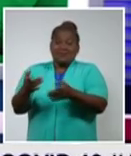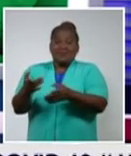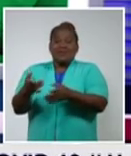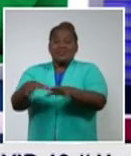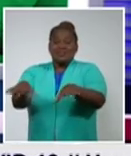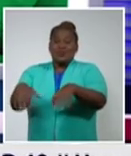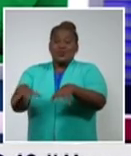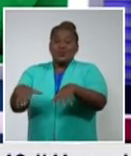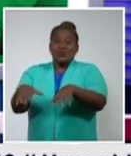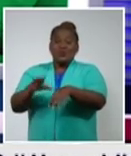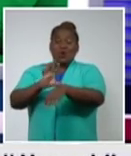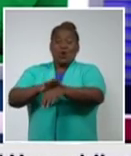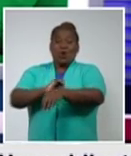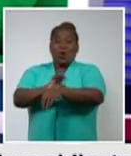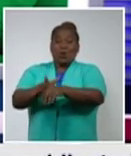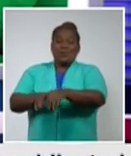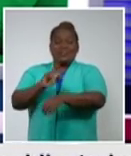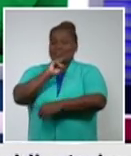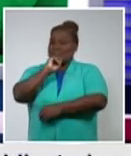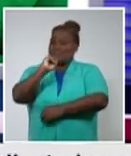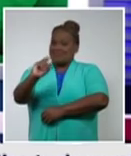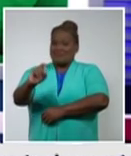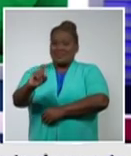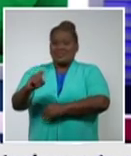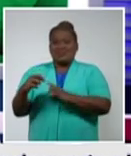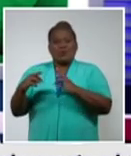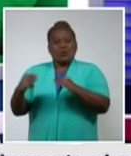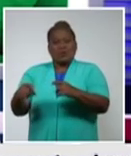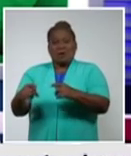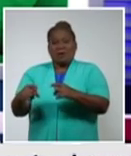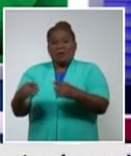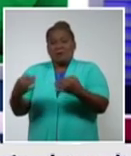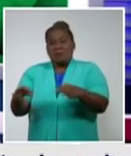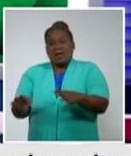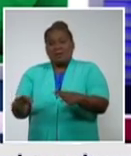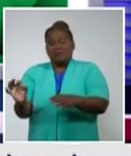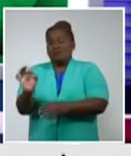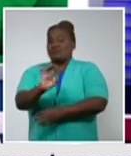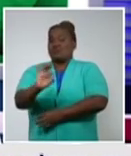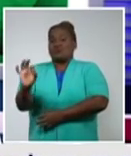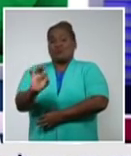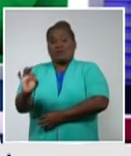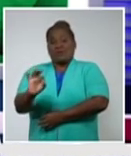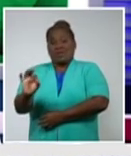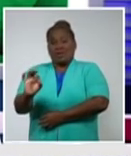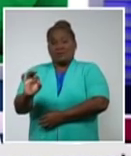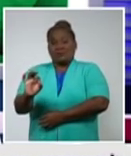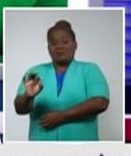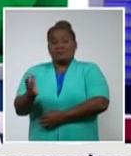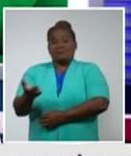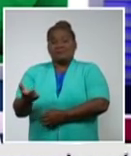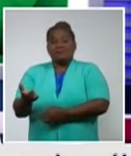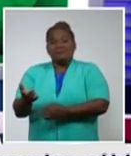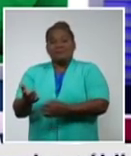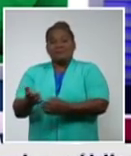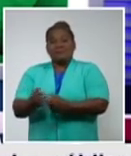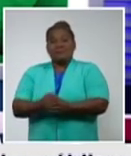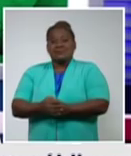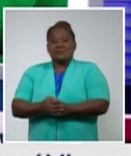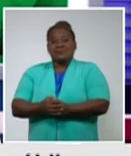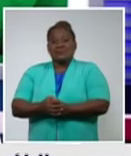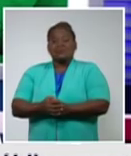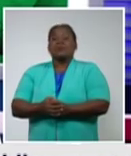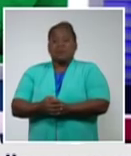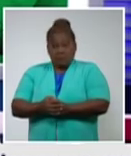no ha permitido que esto se vuelva a restablecer prácticamente en todo el país. No tenemos duda que se va